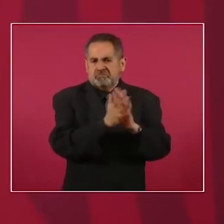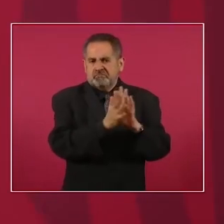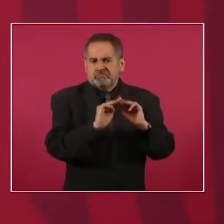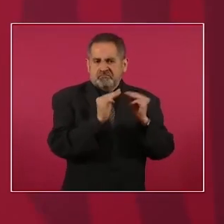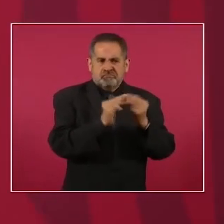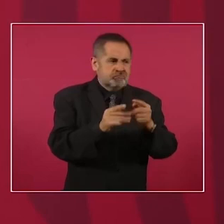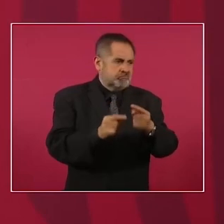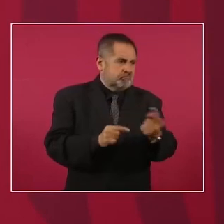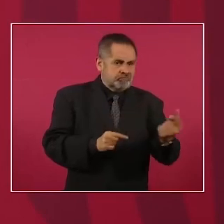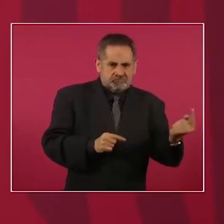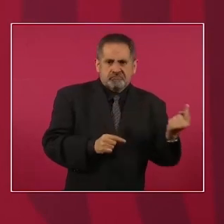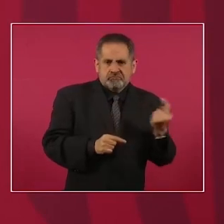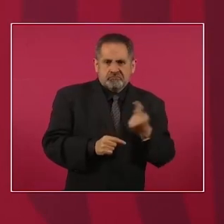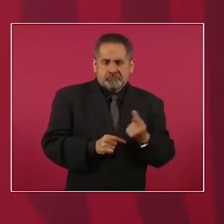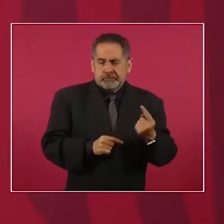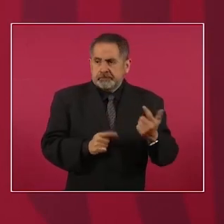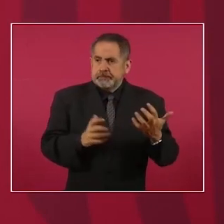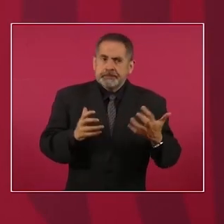el grupo